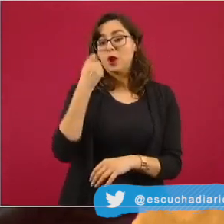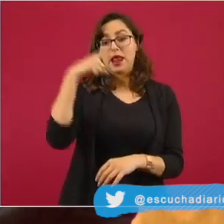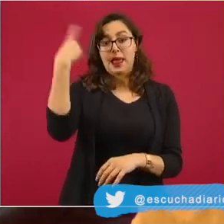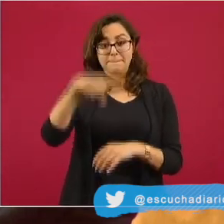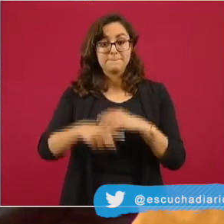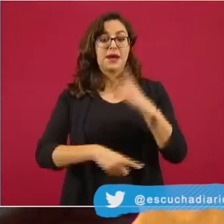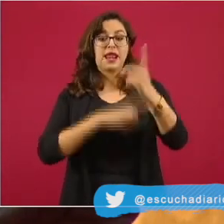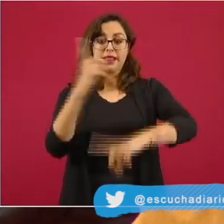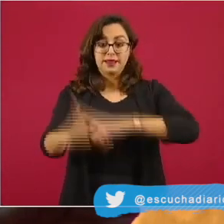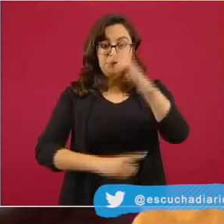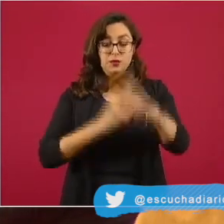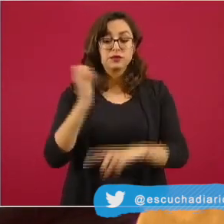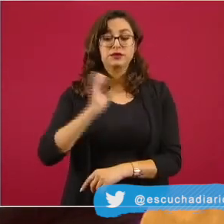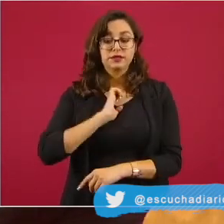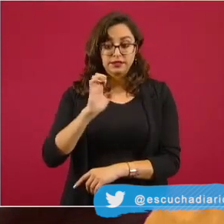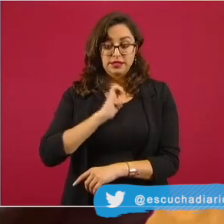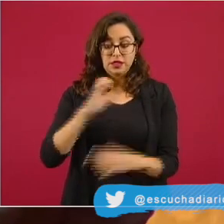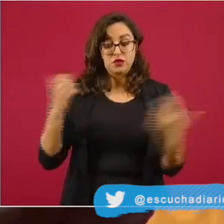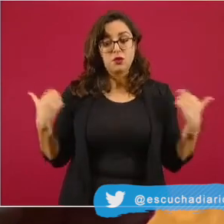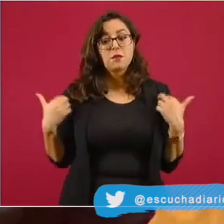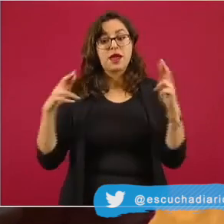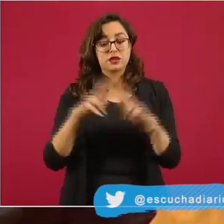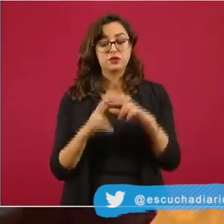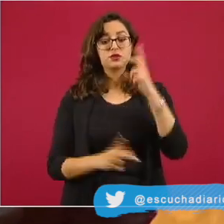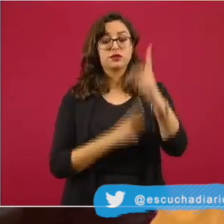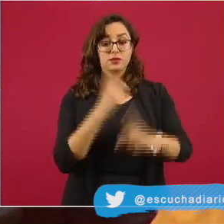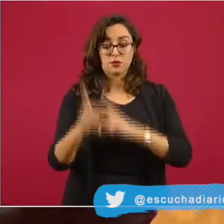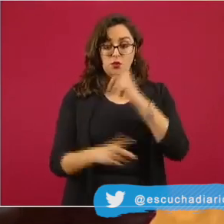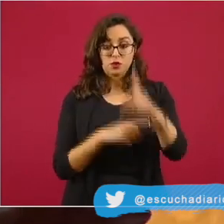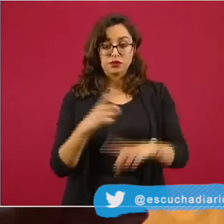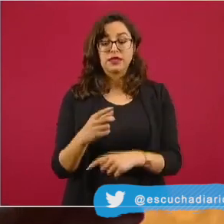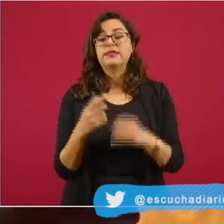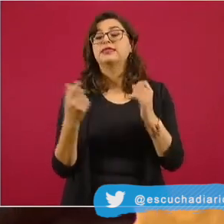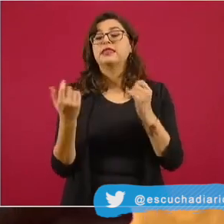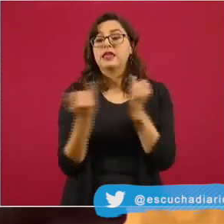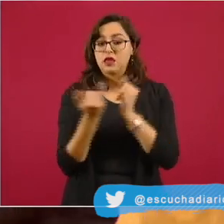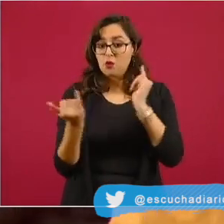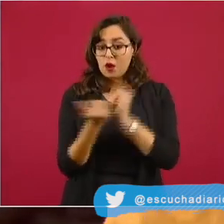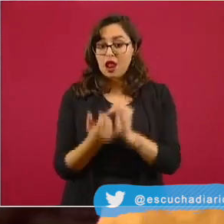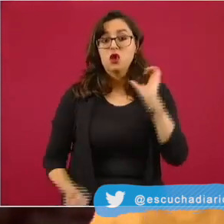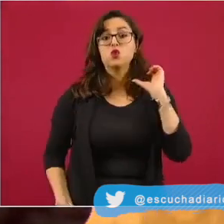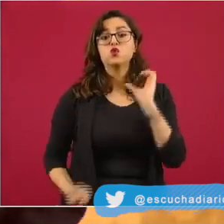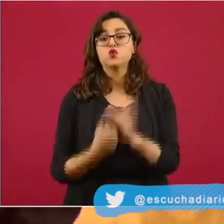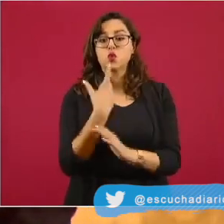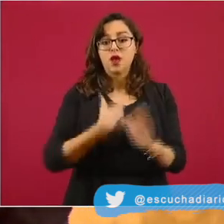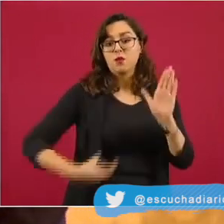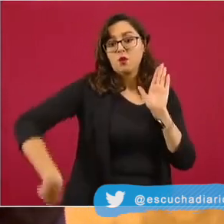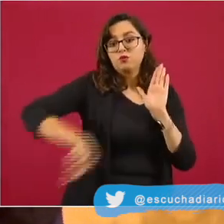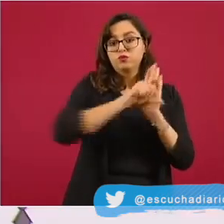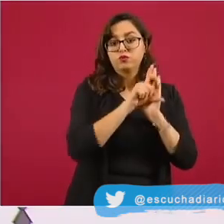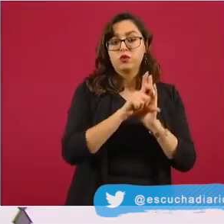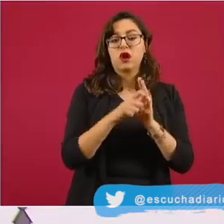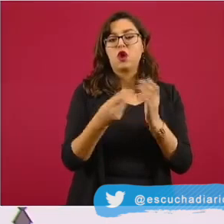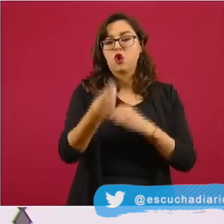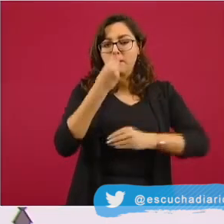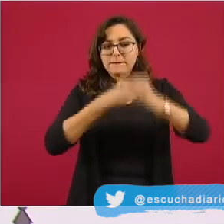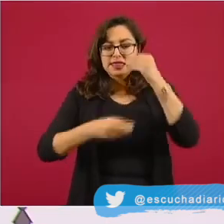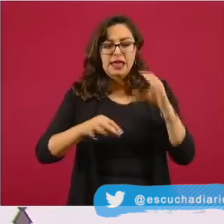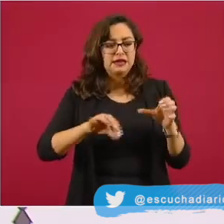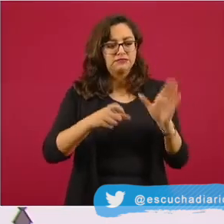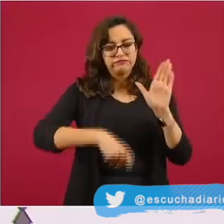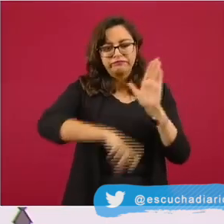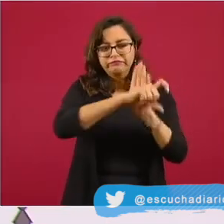educación física. Se aplica un nuevo etiquetado en alimentos para evitar el consumo de